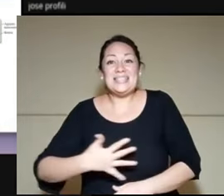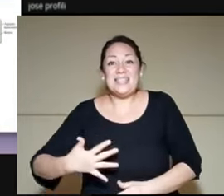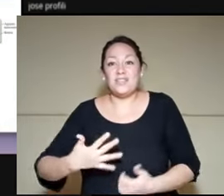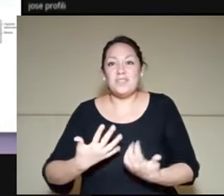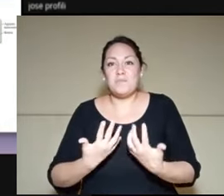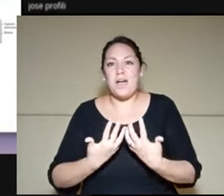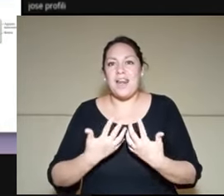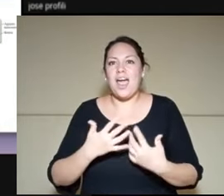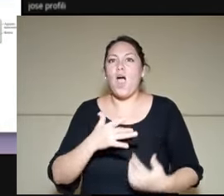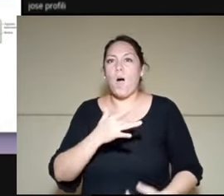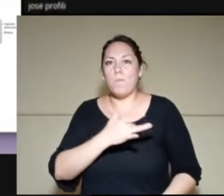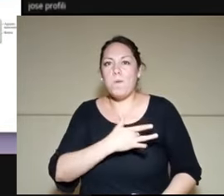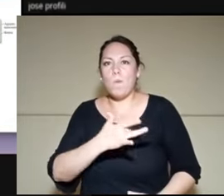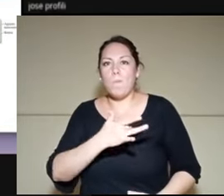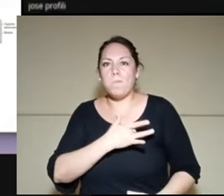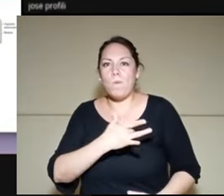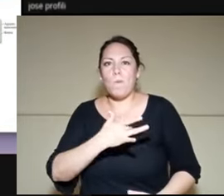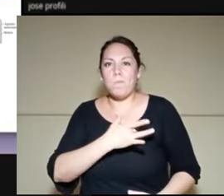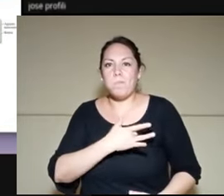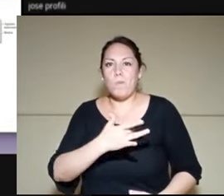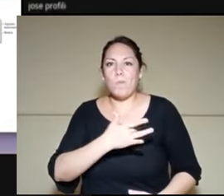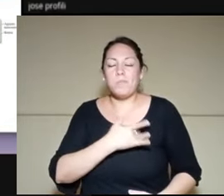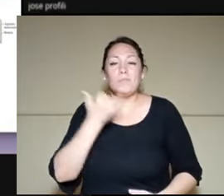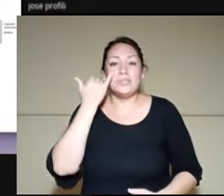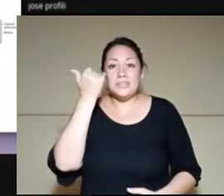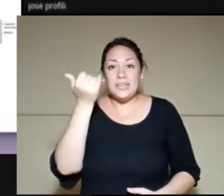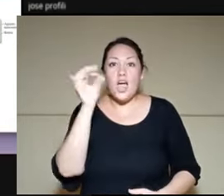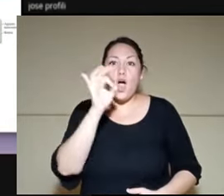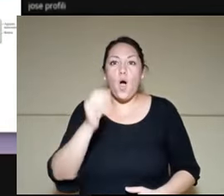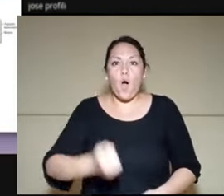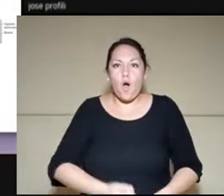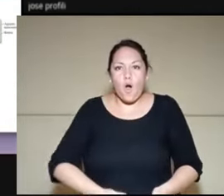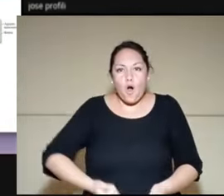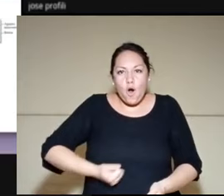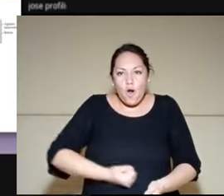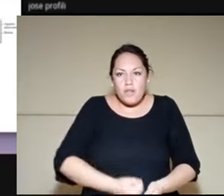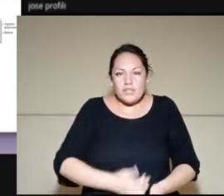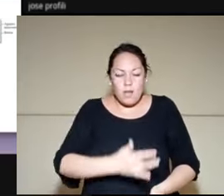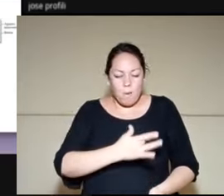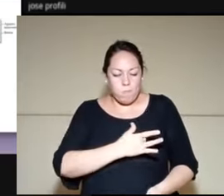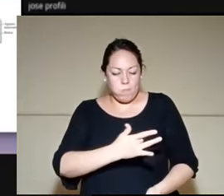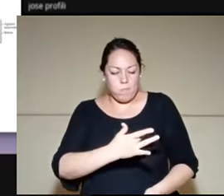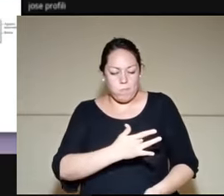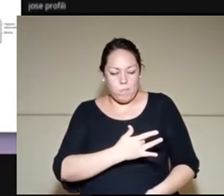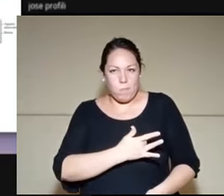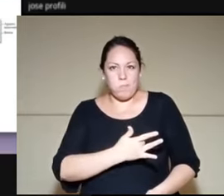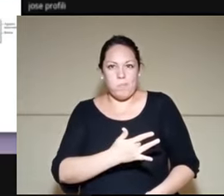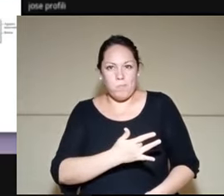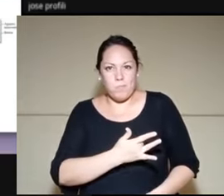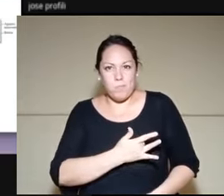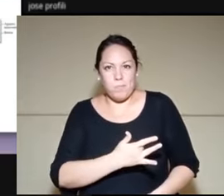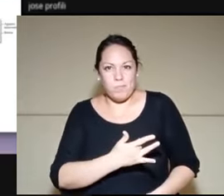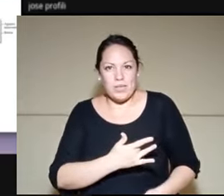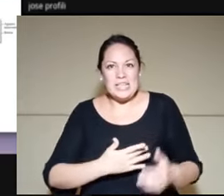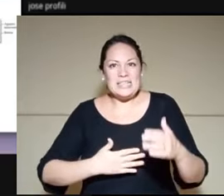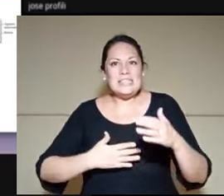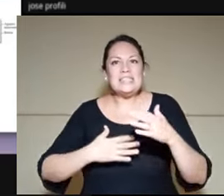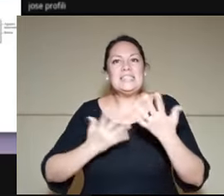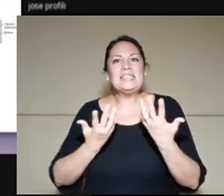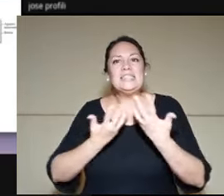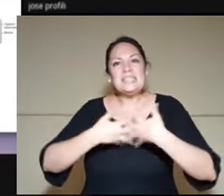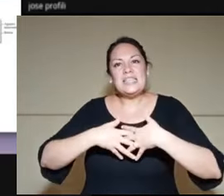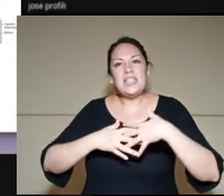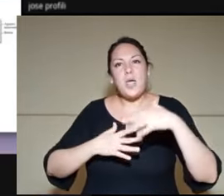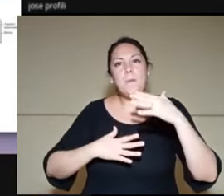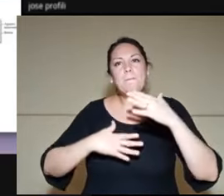las 5 semanas ya hay un corazón latiendo, o pueden empezar a verse los latidos cardíacos, el sistema nervioso se empieza a desarrollar